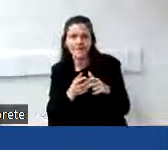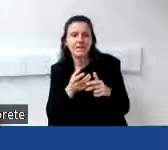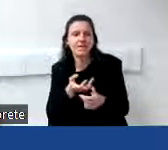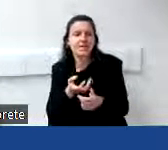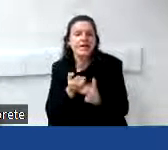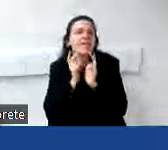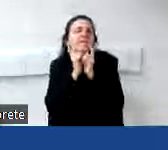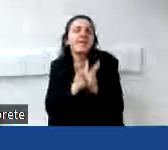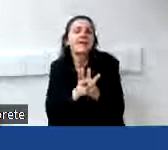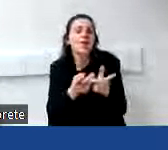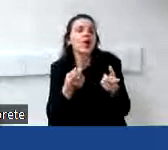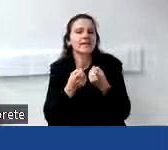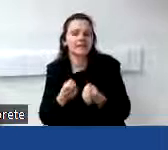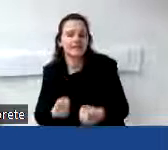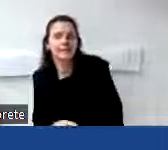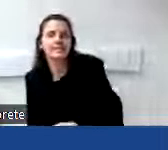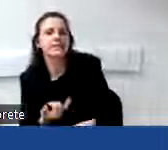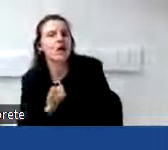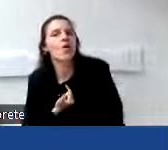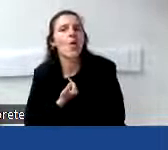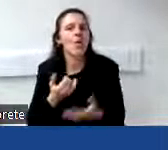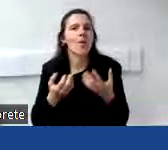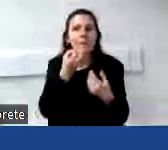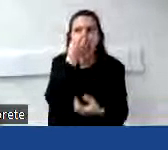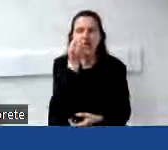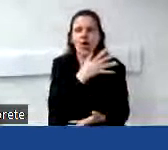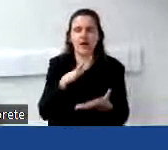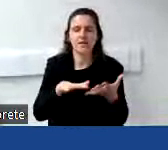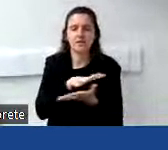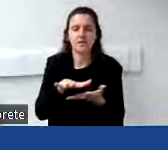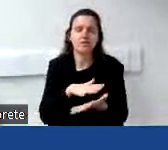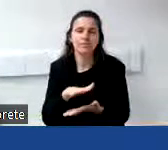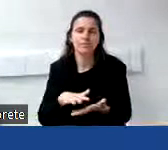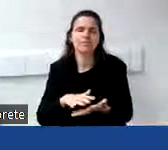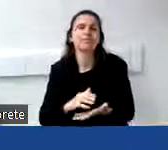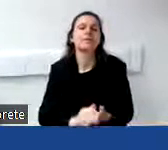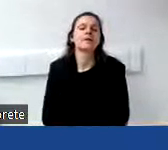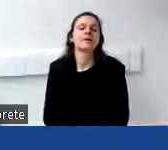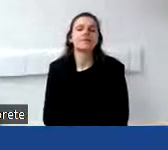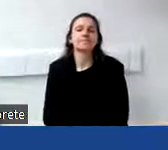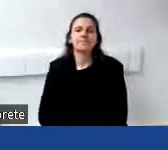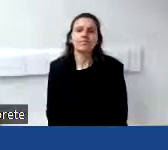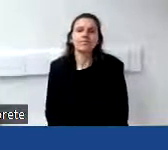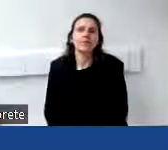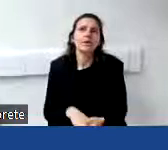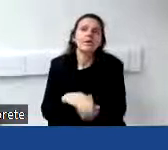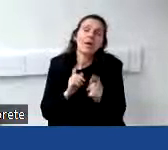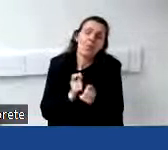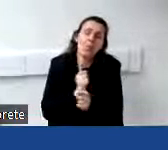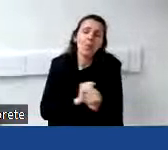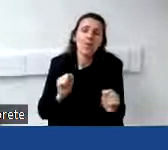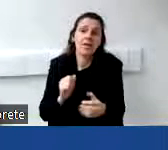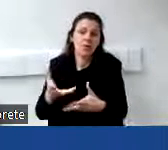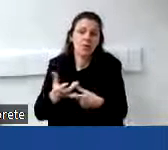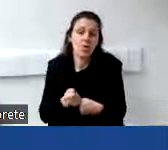necesidades. Una de las cosas que también puede favorecer la accesibilidad universal es mapear los servicios que hay en territorio, ¿no? En esto de generar, por